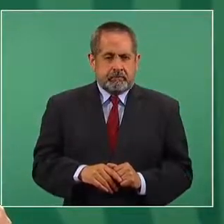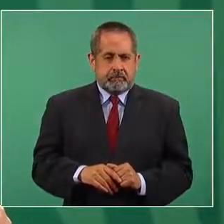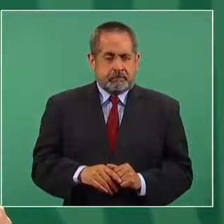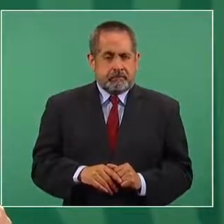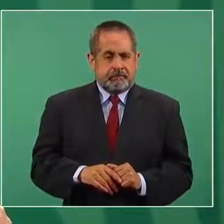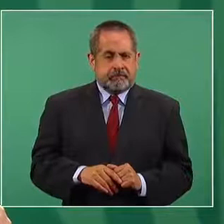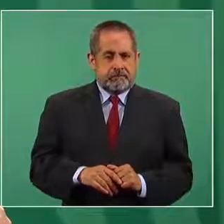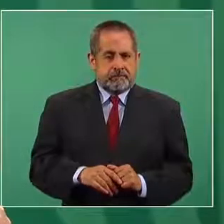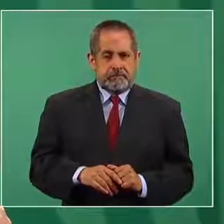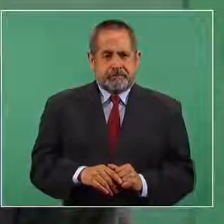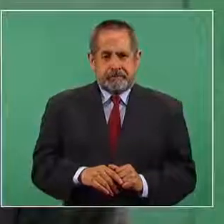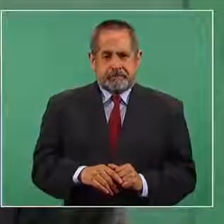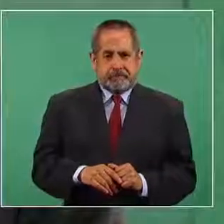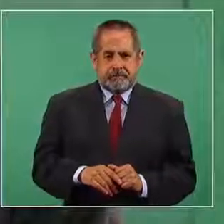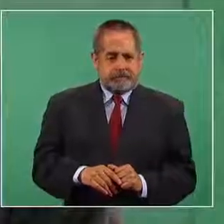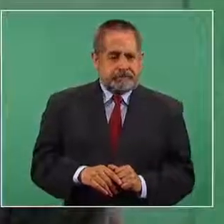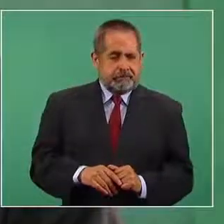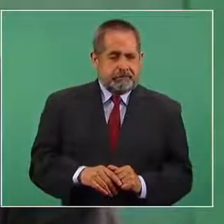a